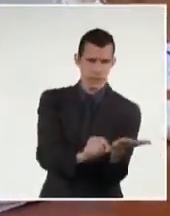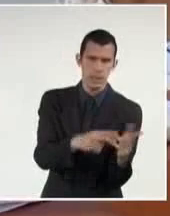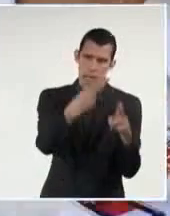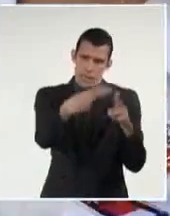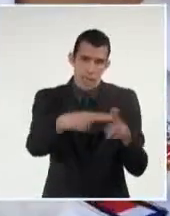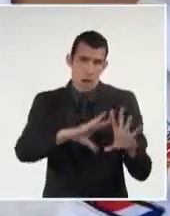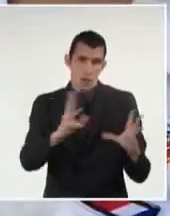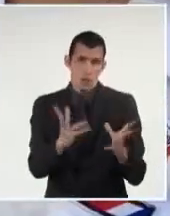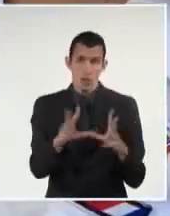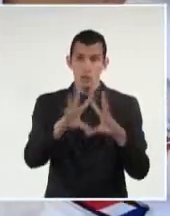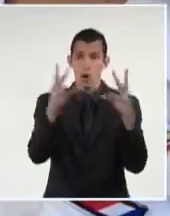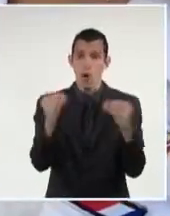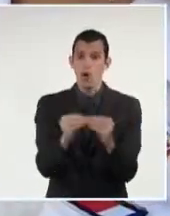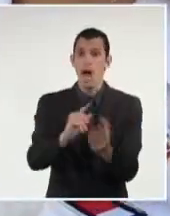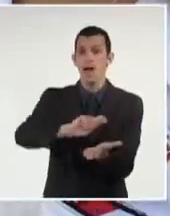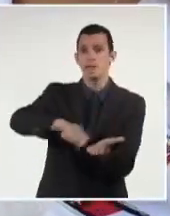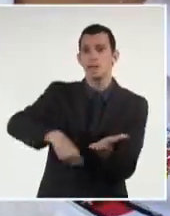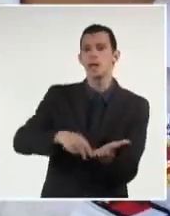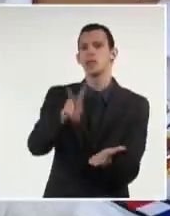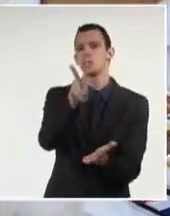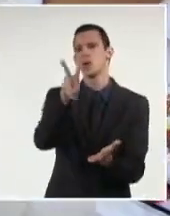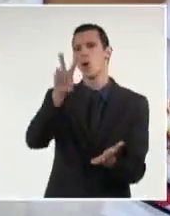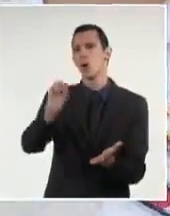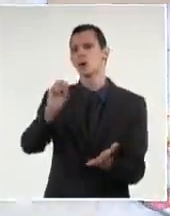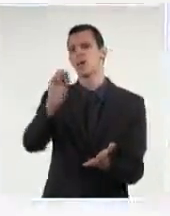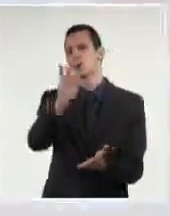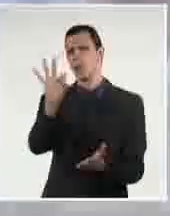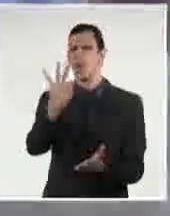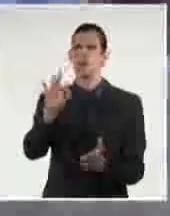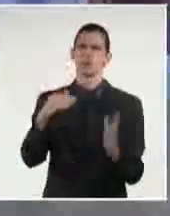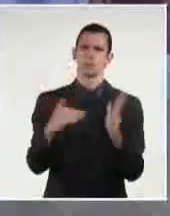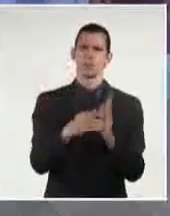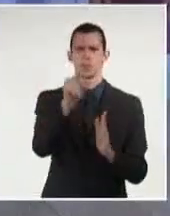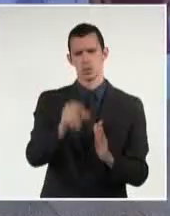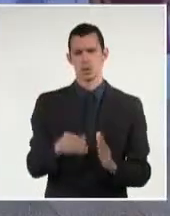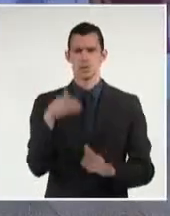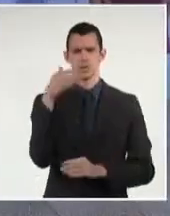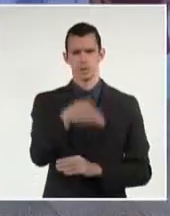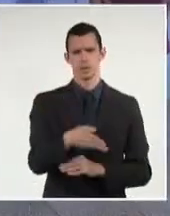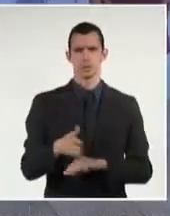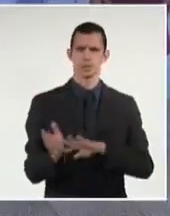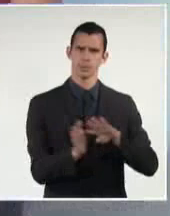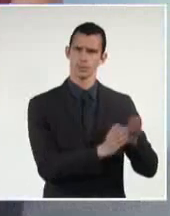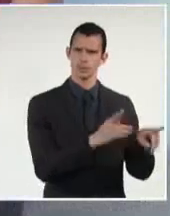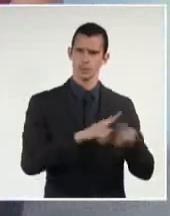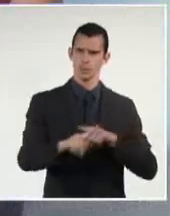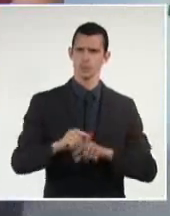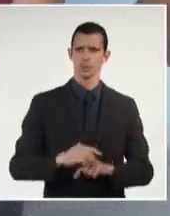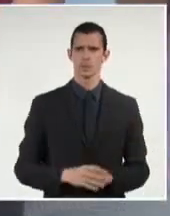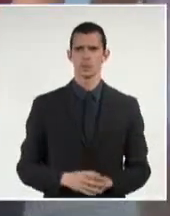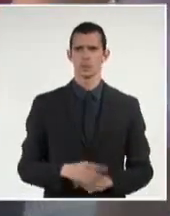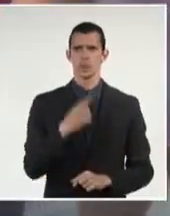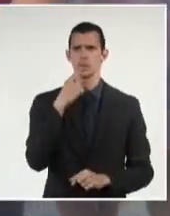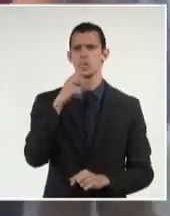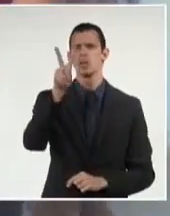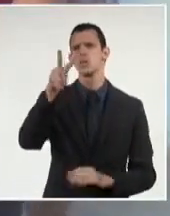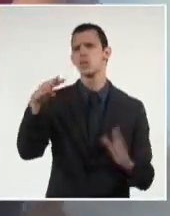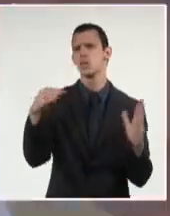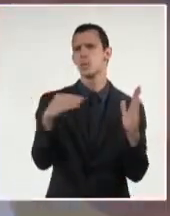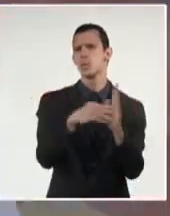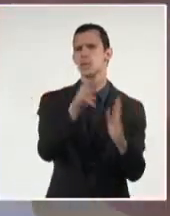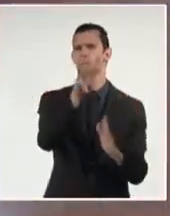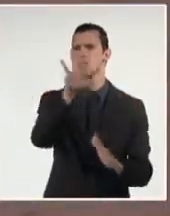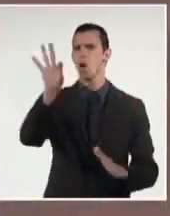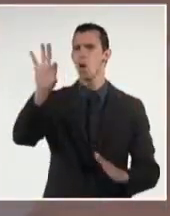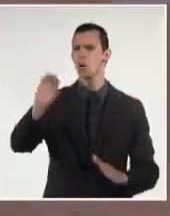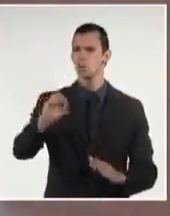de 288.000 electores. Más de 2.380 colegios fueron